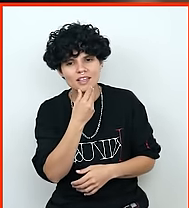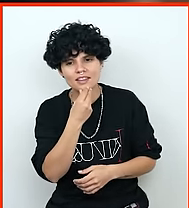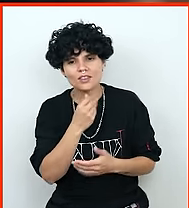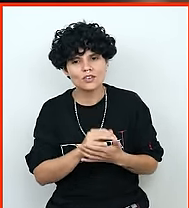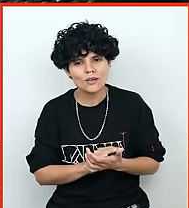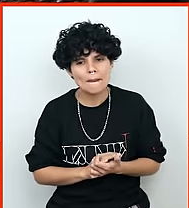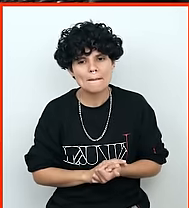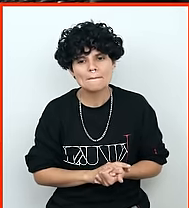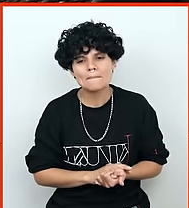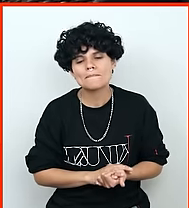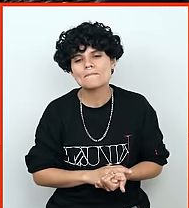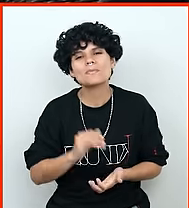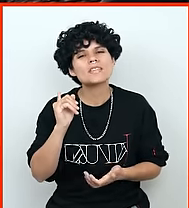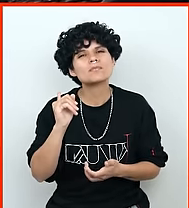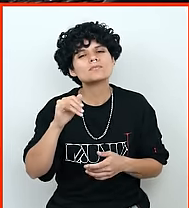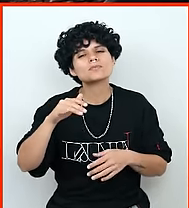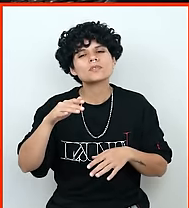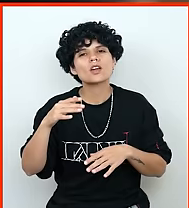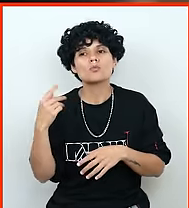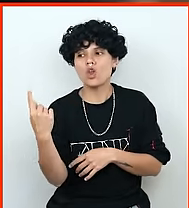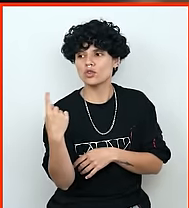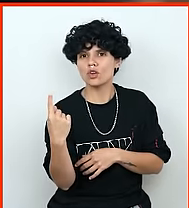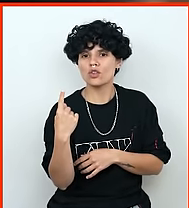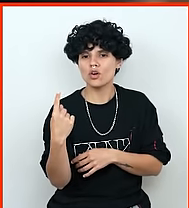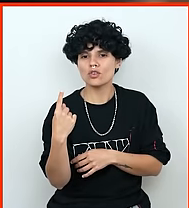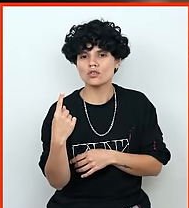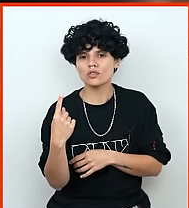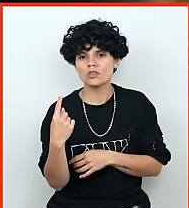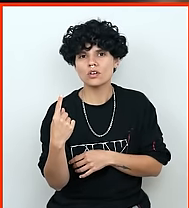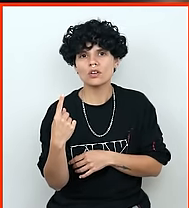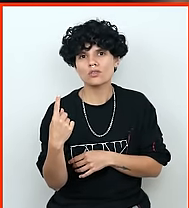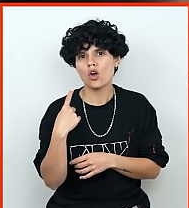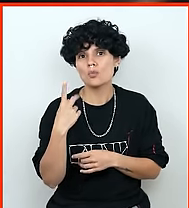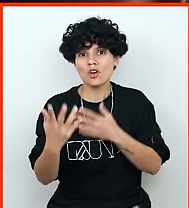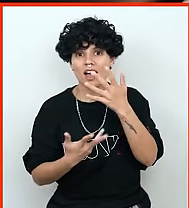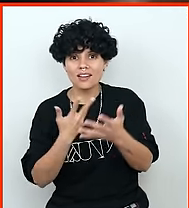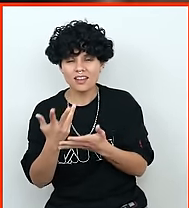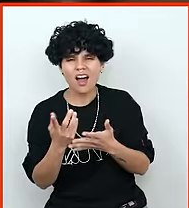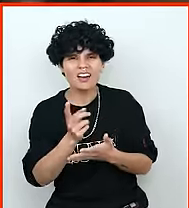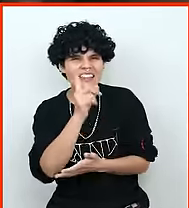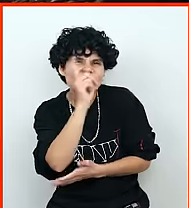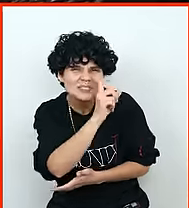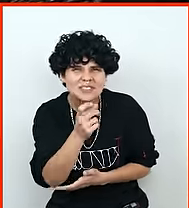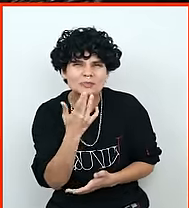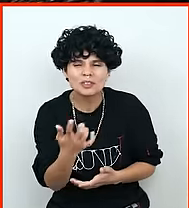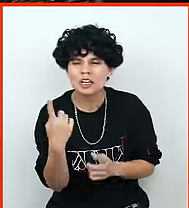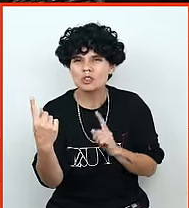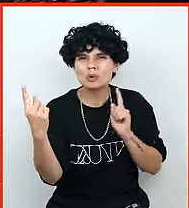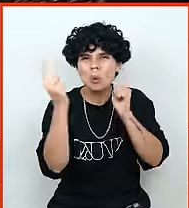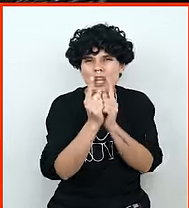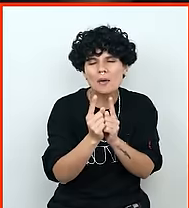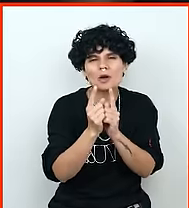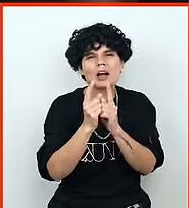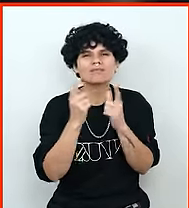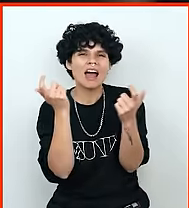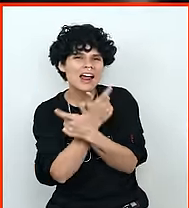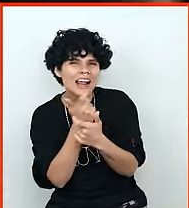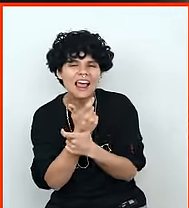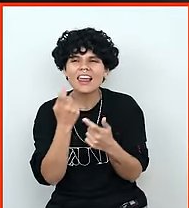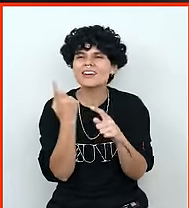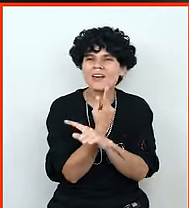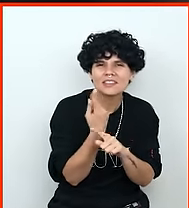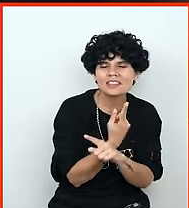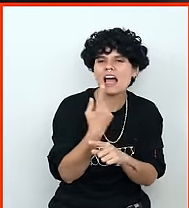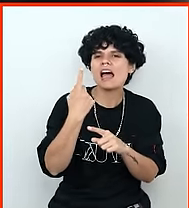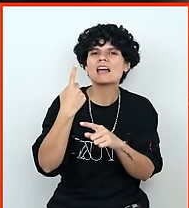tema con cualquiera de mis amigos que son raperos porque nos juntamos a hermanear más que eso, pues, ¿cachai? Nos juntamos a reírnos, a